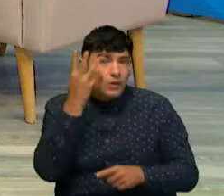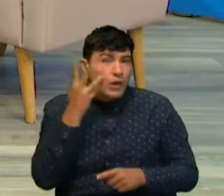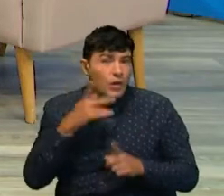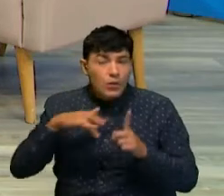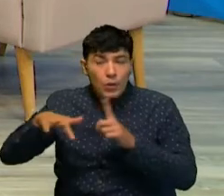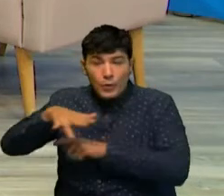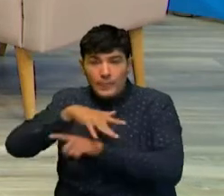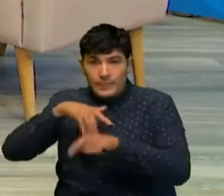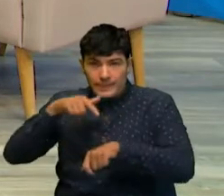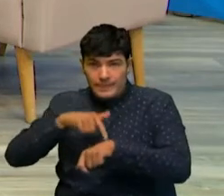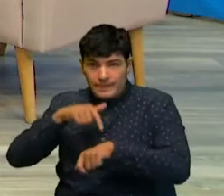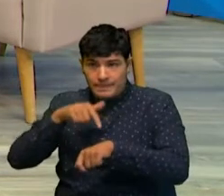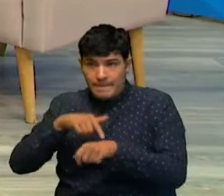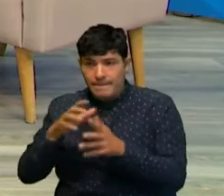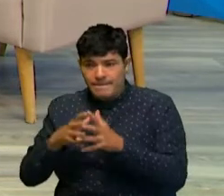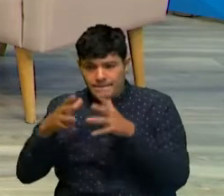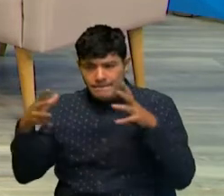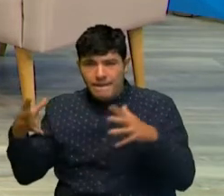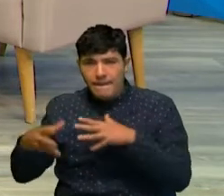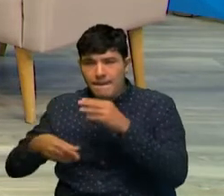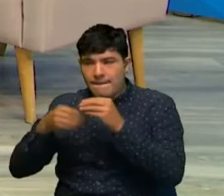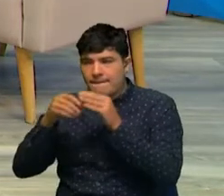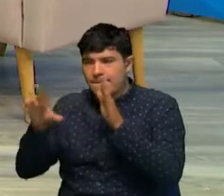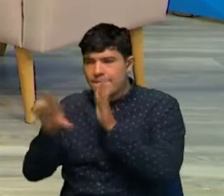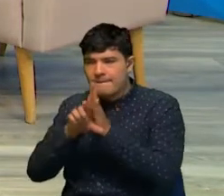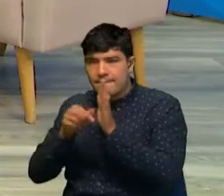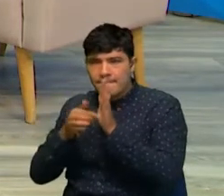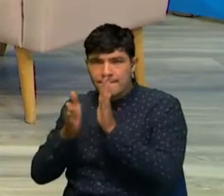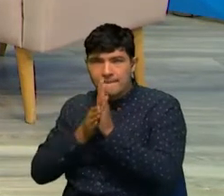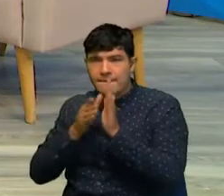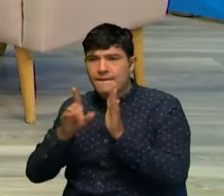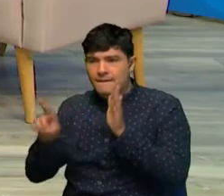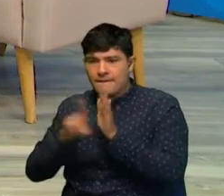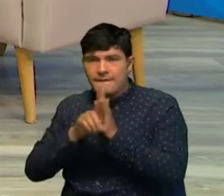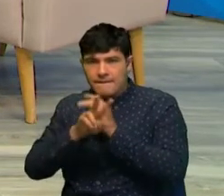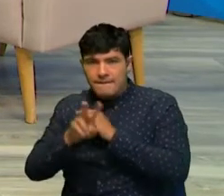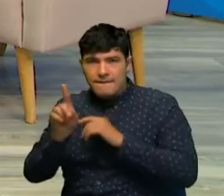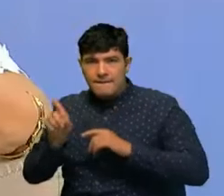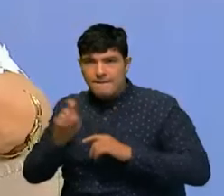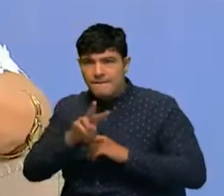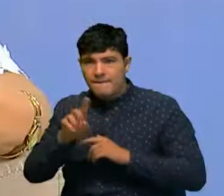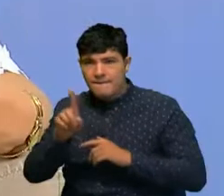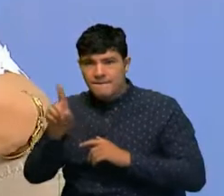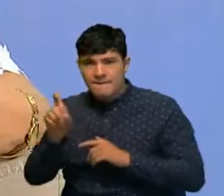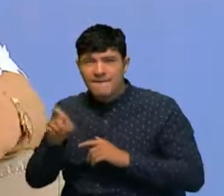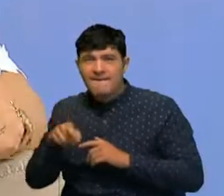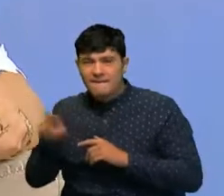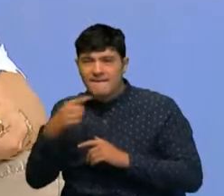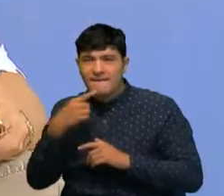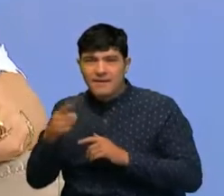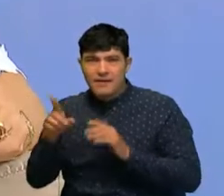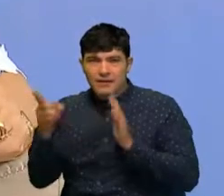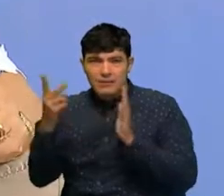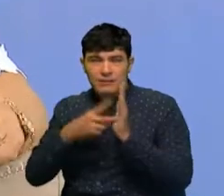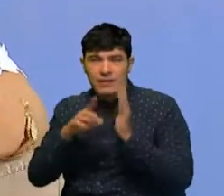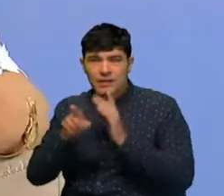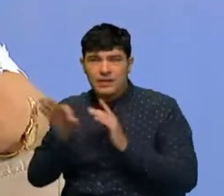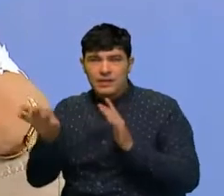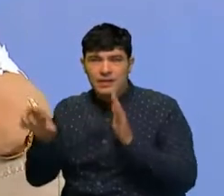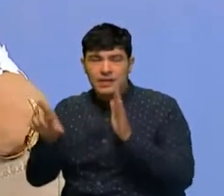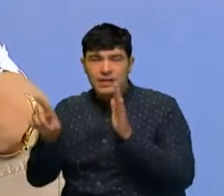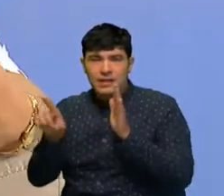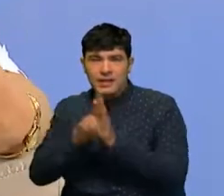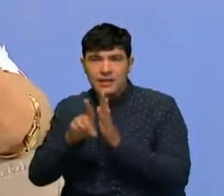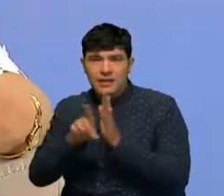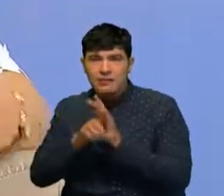de tiempo grande. Y la ley, el decreto 2616 que le comento del 2013, es decir, reglamentada por el 1072 del 2015,